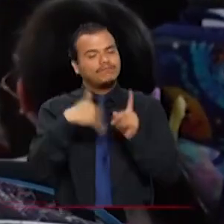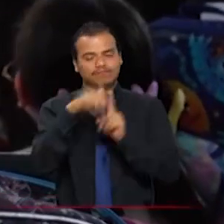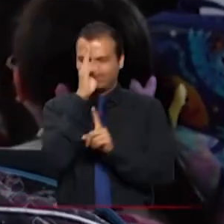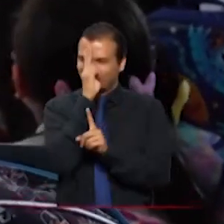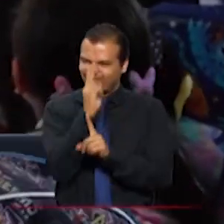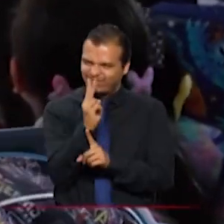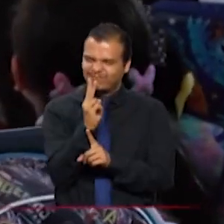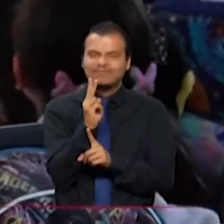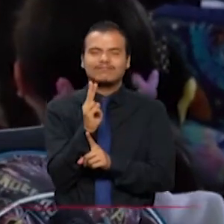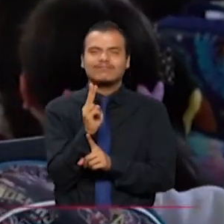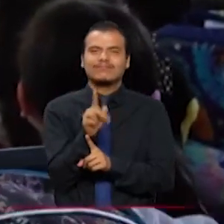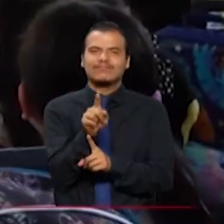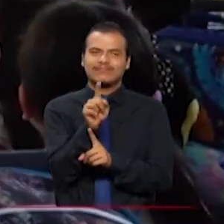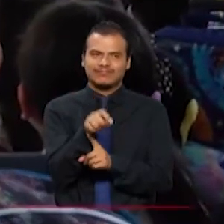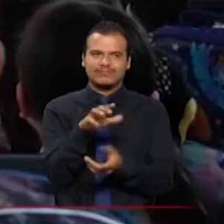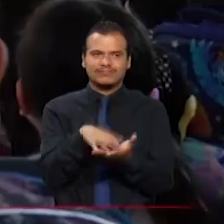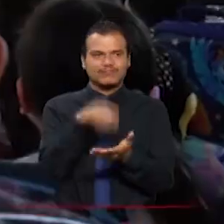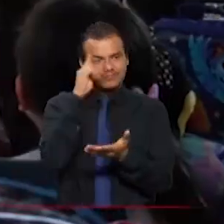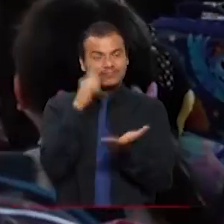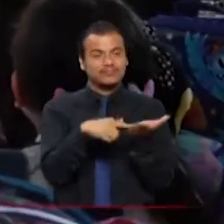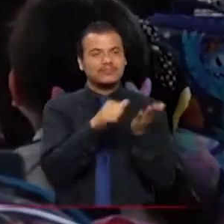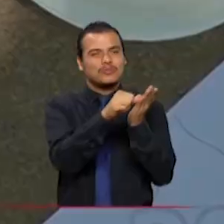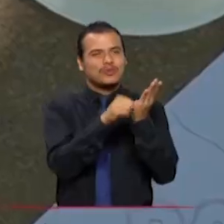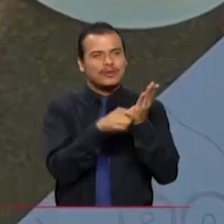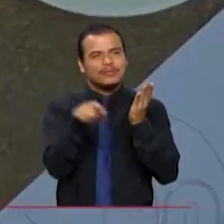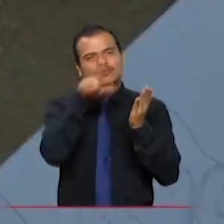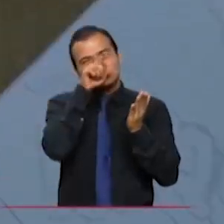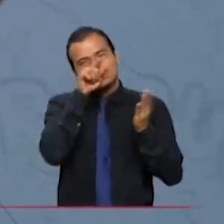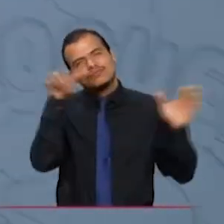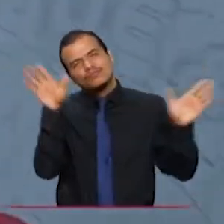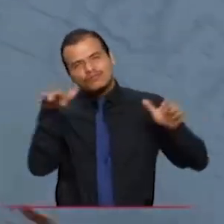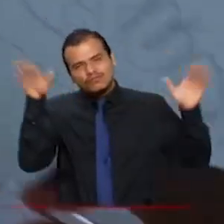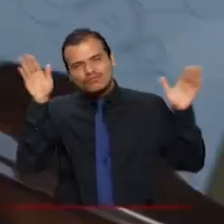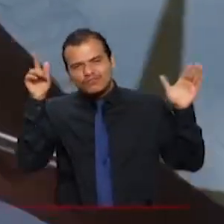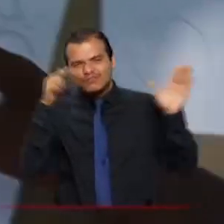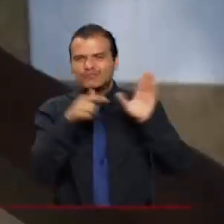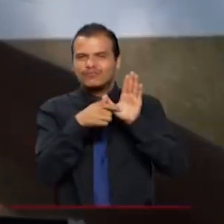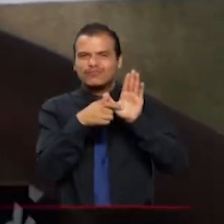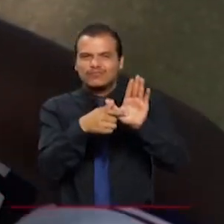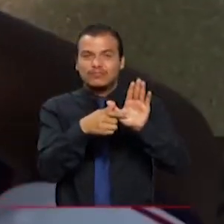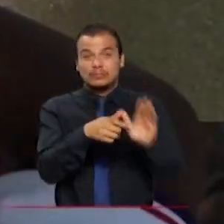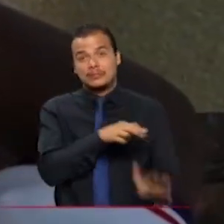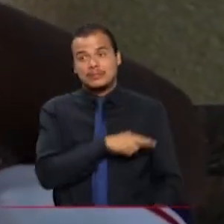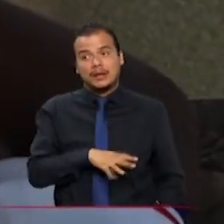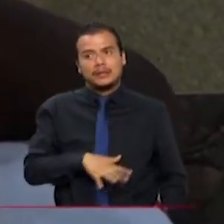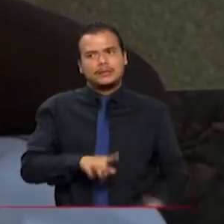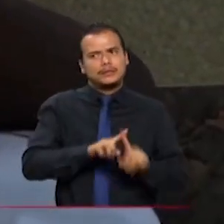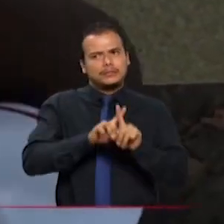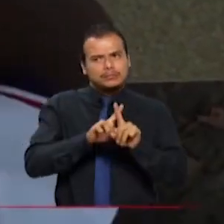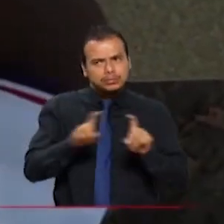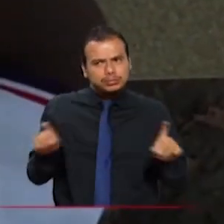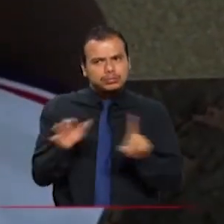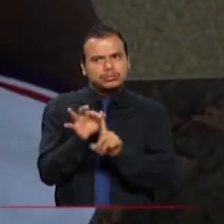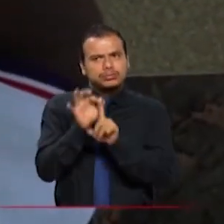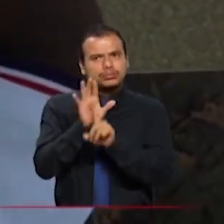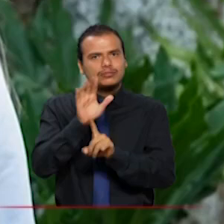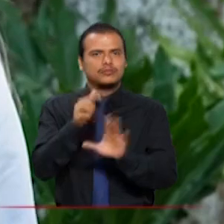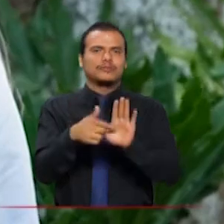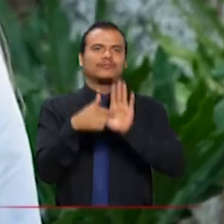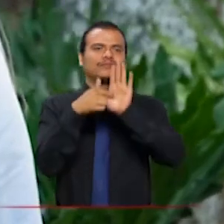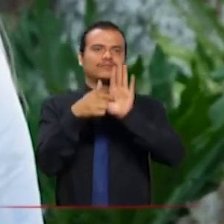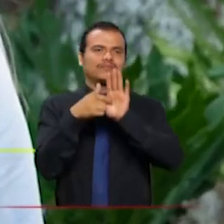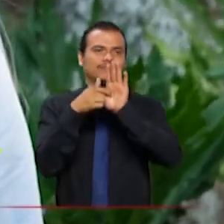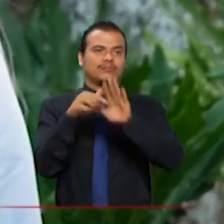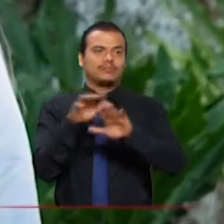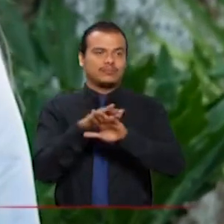reconocidos personajes, un par de gallitos de roca que habitan en el Valle de los Sueños. Una estrategia en el marco